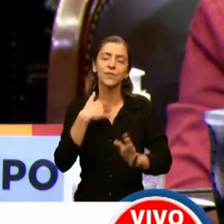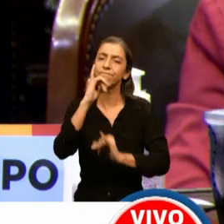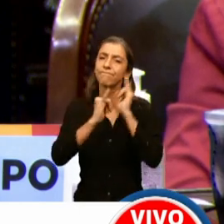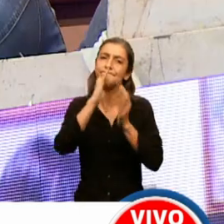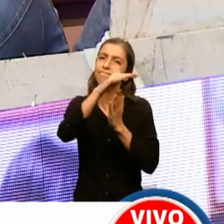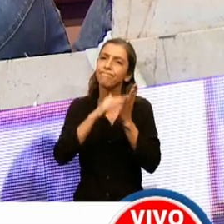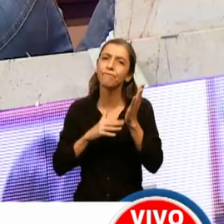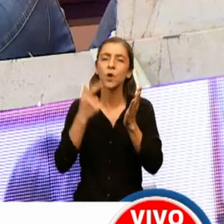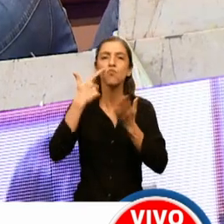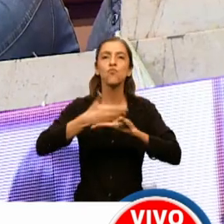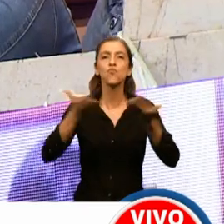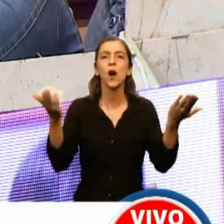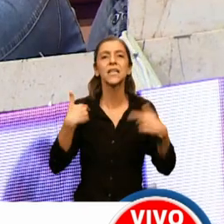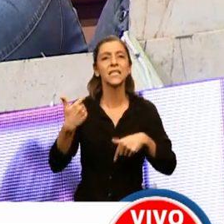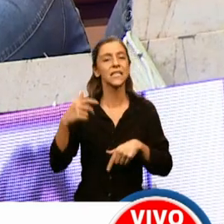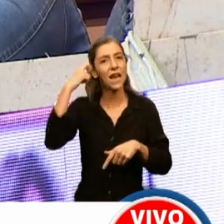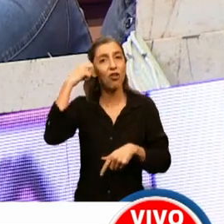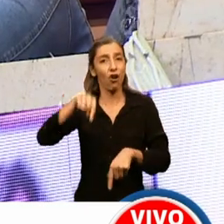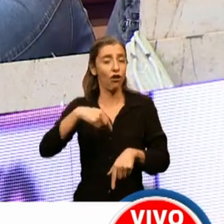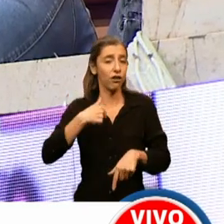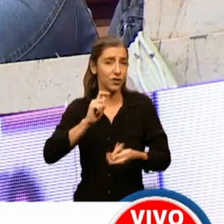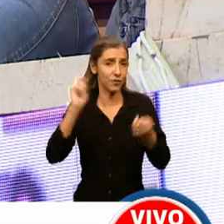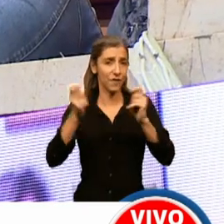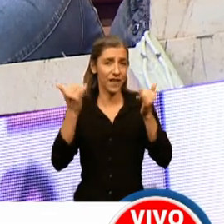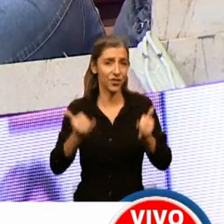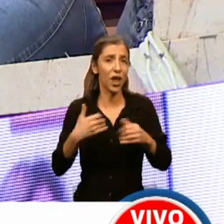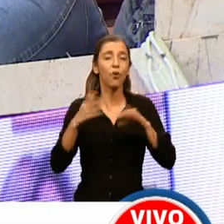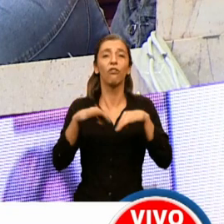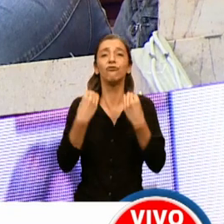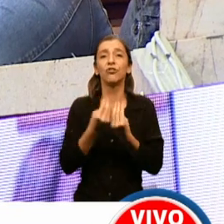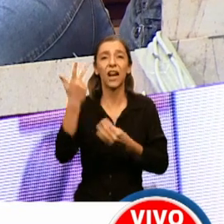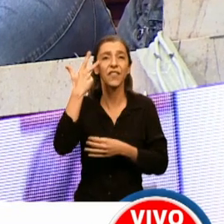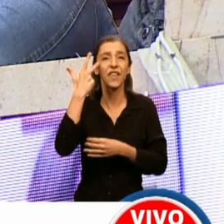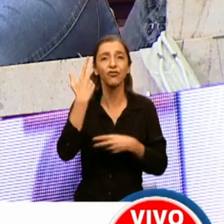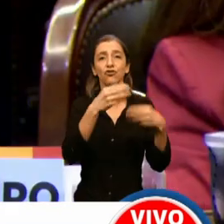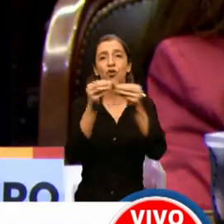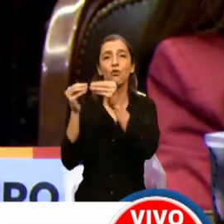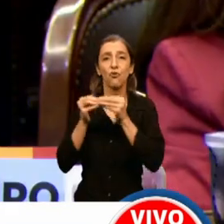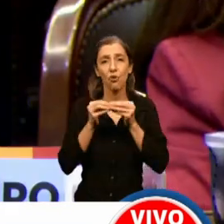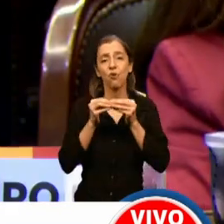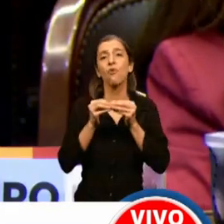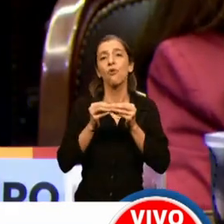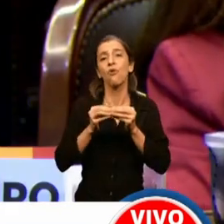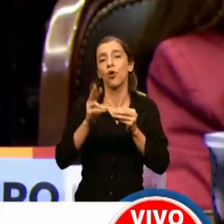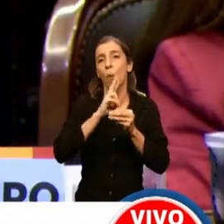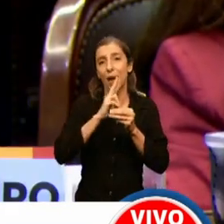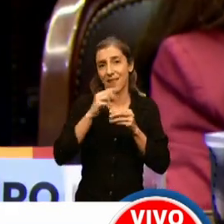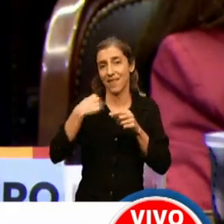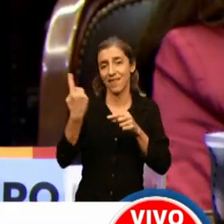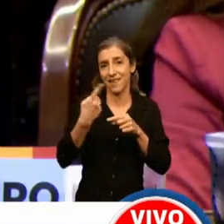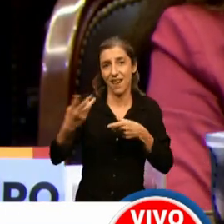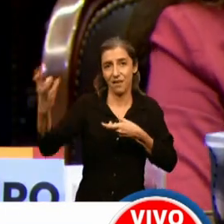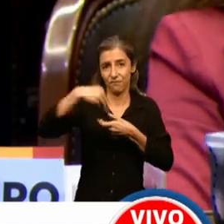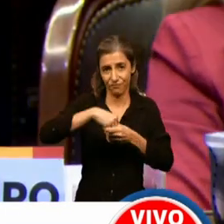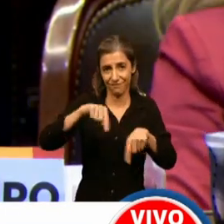política de estado de este congreso de la nación y que permitió que hace 18 compañeras trabajando en este congreso